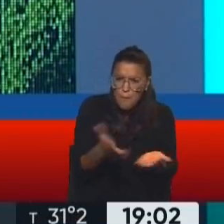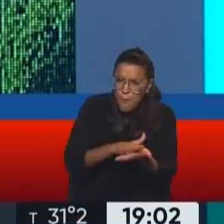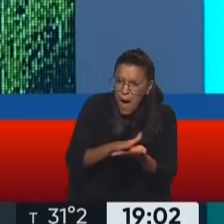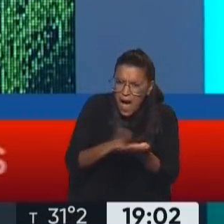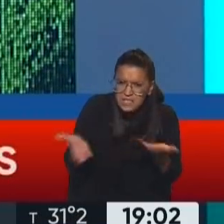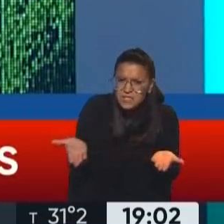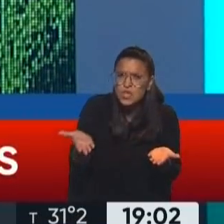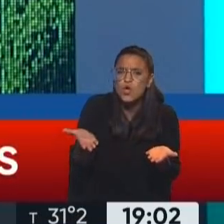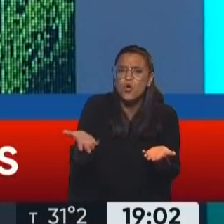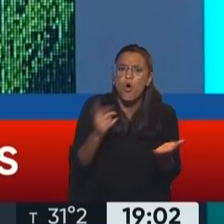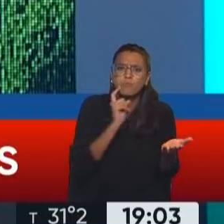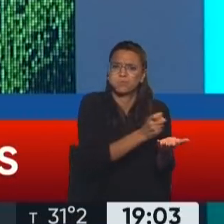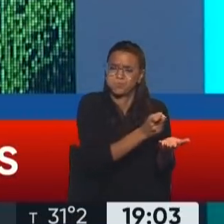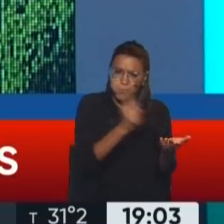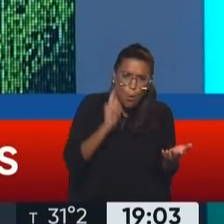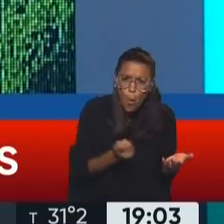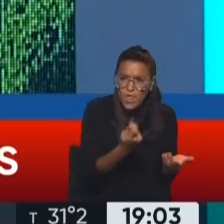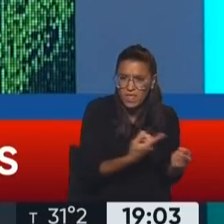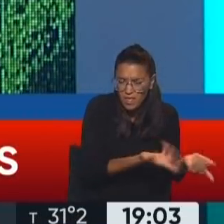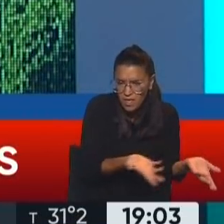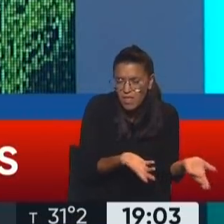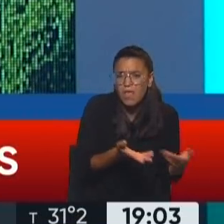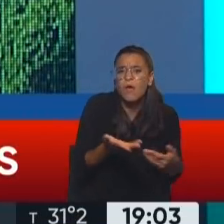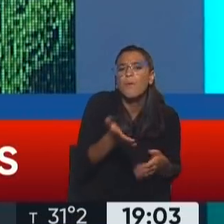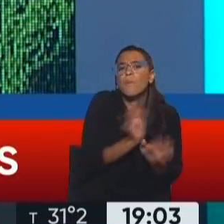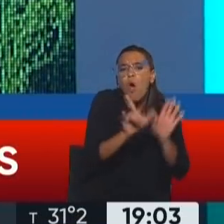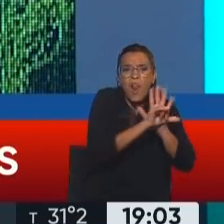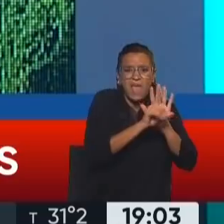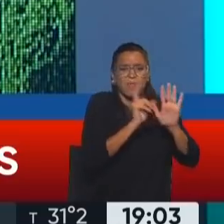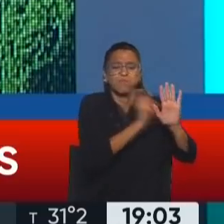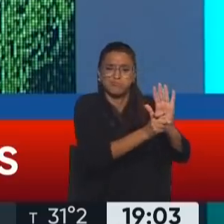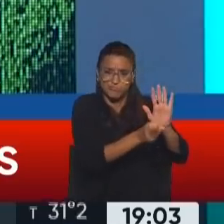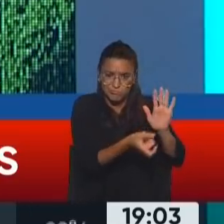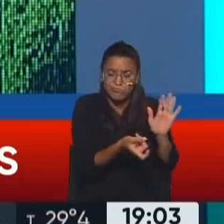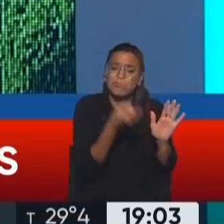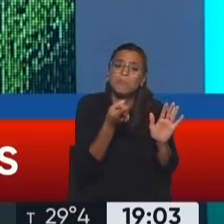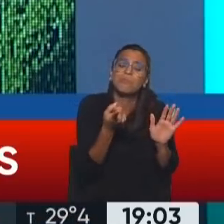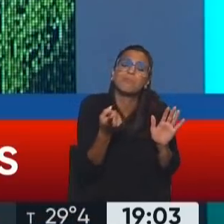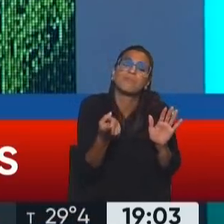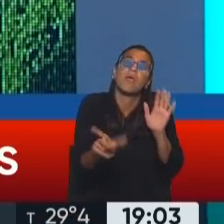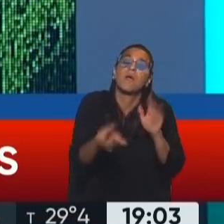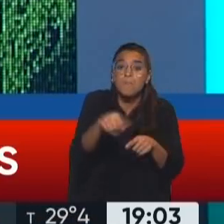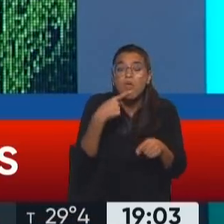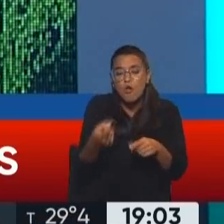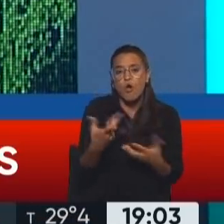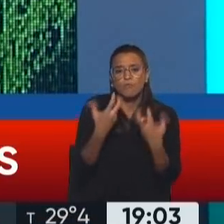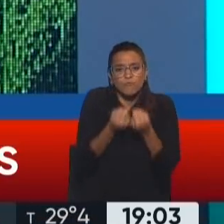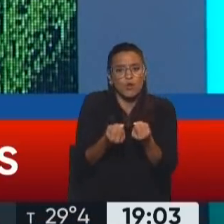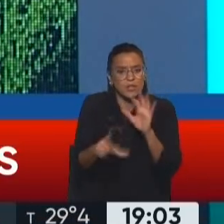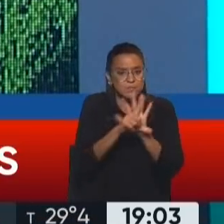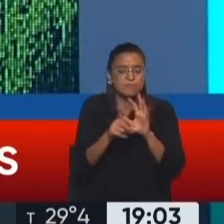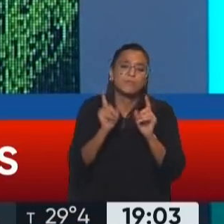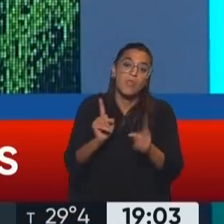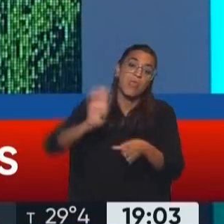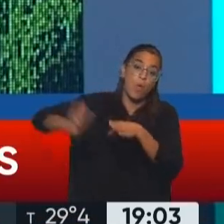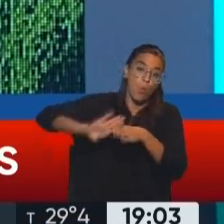flagrante la violación jurídica. Con lo cual, la lectura tendría que ser para adelante, jurídica, por esta ley de fortalecimiento de sostenibilidad de la